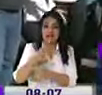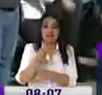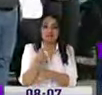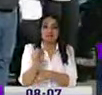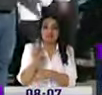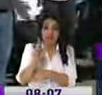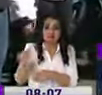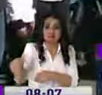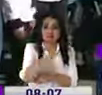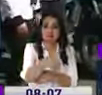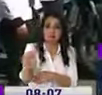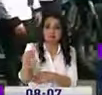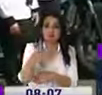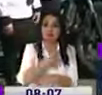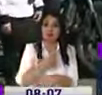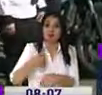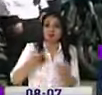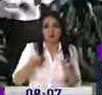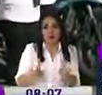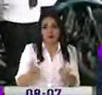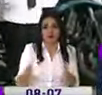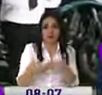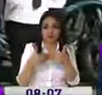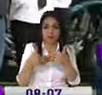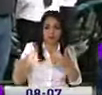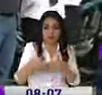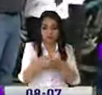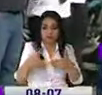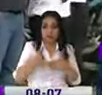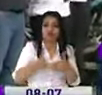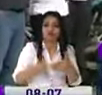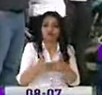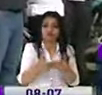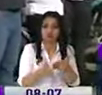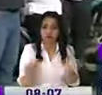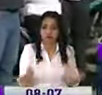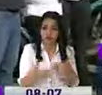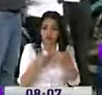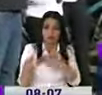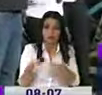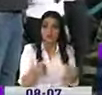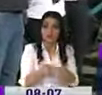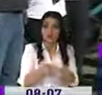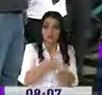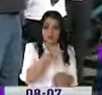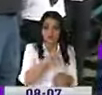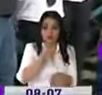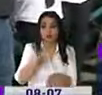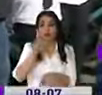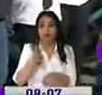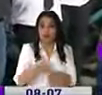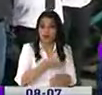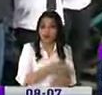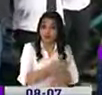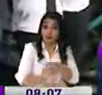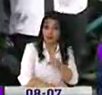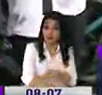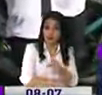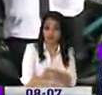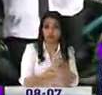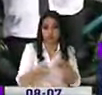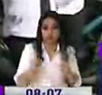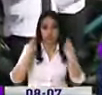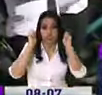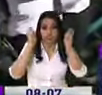Portugal, estará cerrada la circulación sentido sur-norte y norte-sur. Lo mismo pasa a Naciones Unidas, 30 minutos antes, a la altura de la calle Los Cires. Por lo